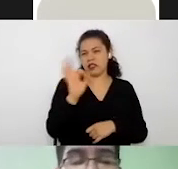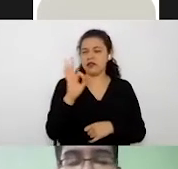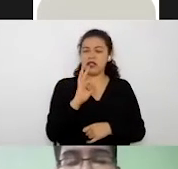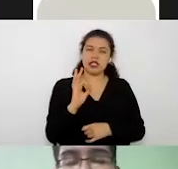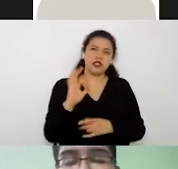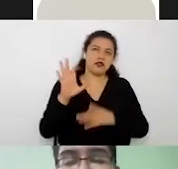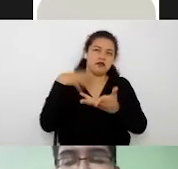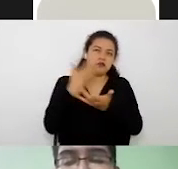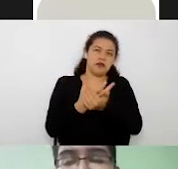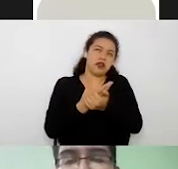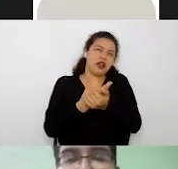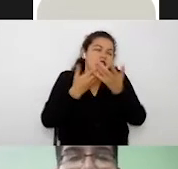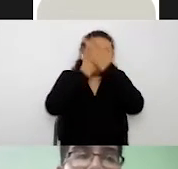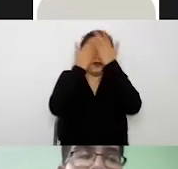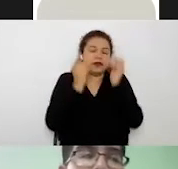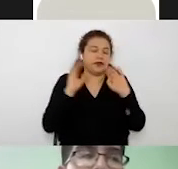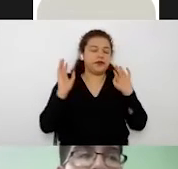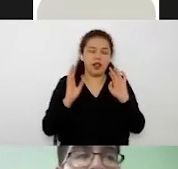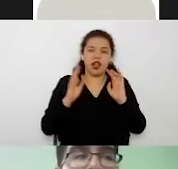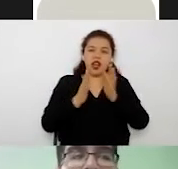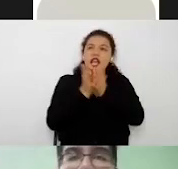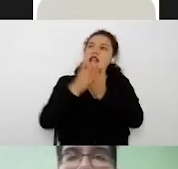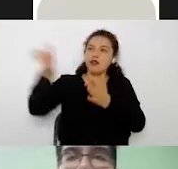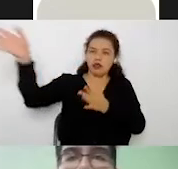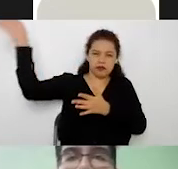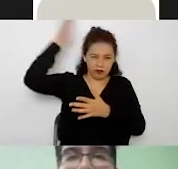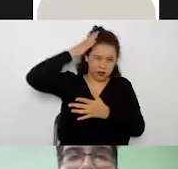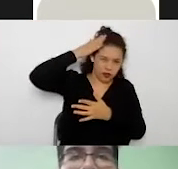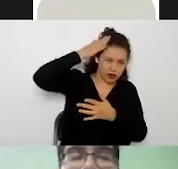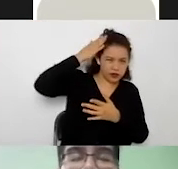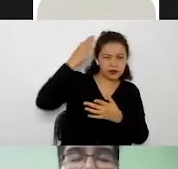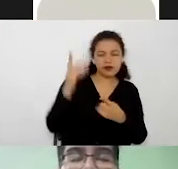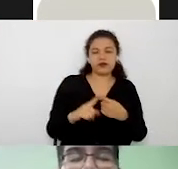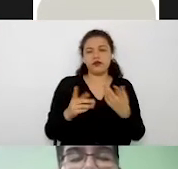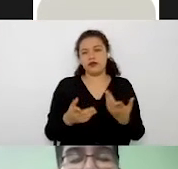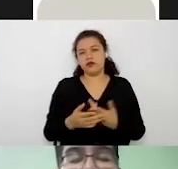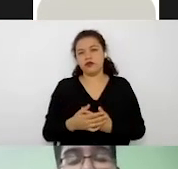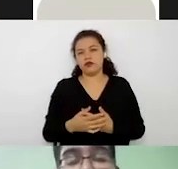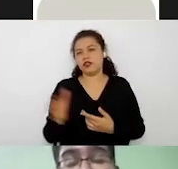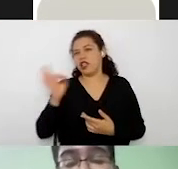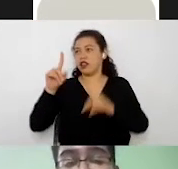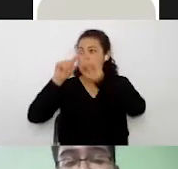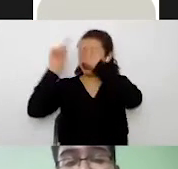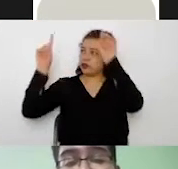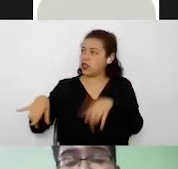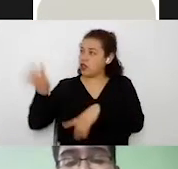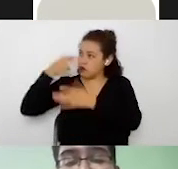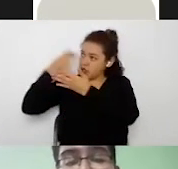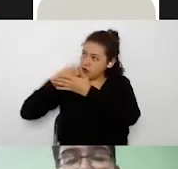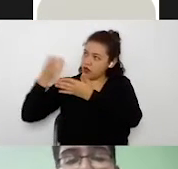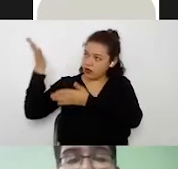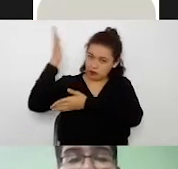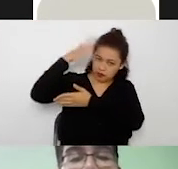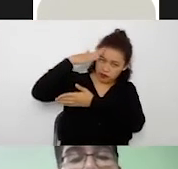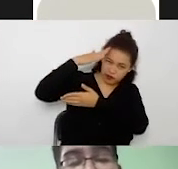sé, algún libro en la cabeza o no sé, que se nos caiga un cuadro, pero que a final del